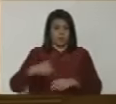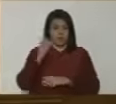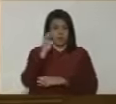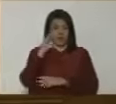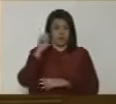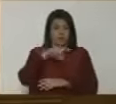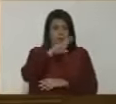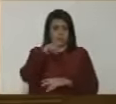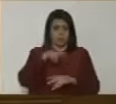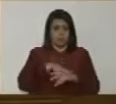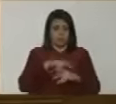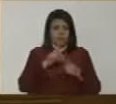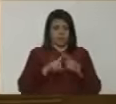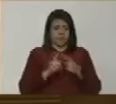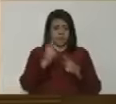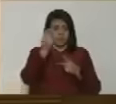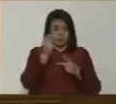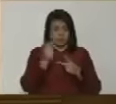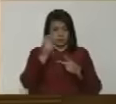Asamblea Nacional,